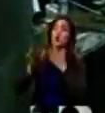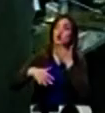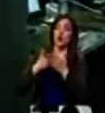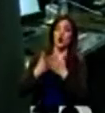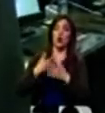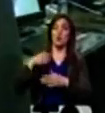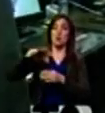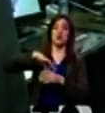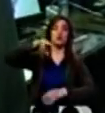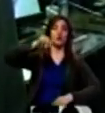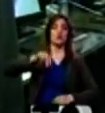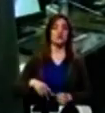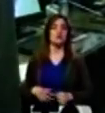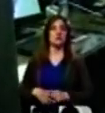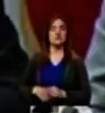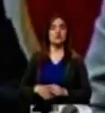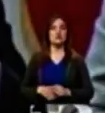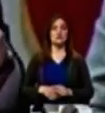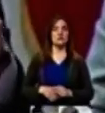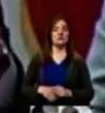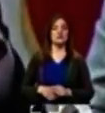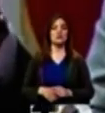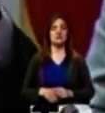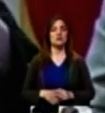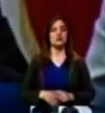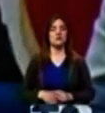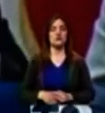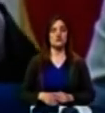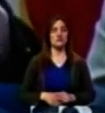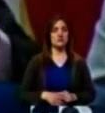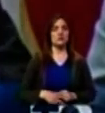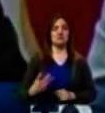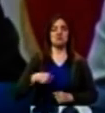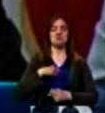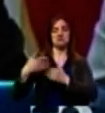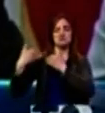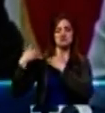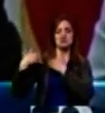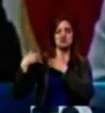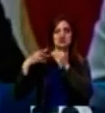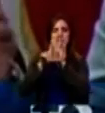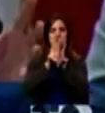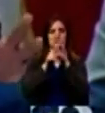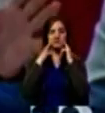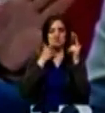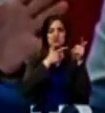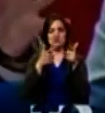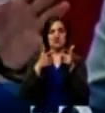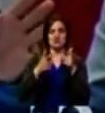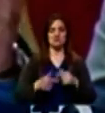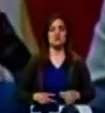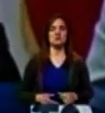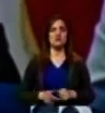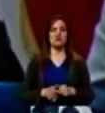mismo otros legisladores la sesión del miércoles. No hemos encargado de ser vigilantes, hacerle seguimiento a esta ley, como también hemos